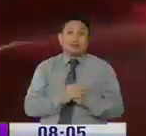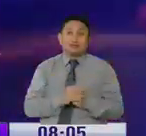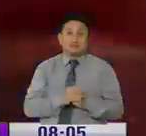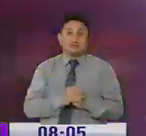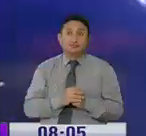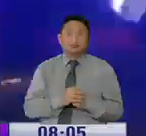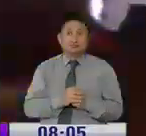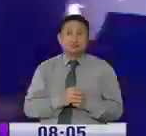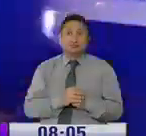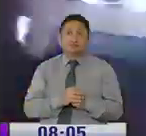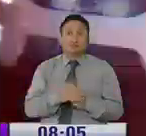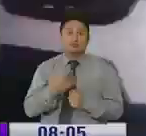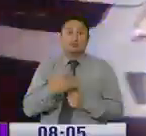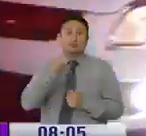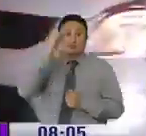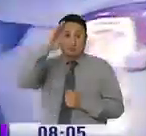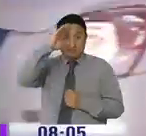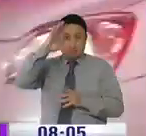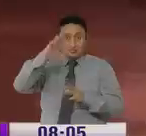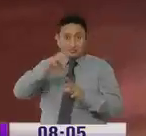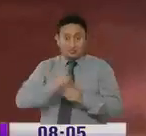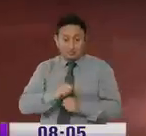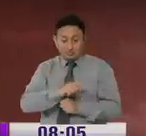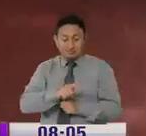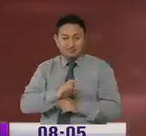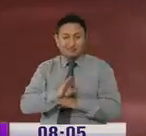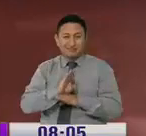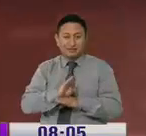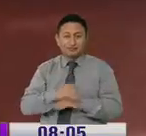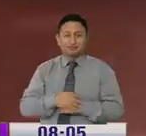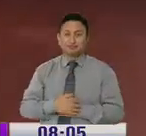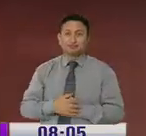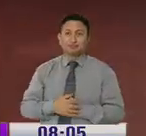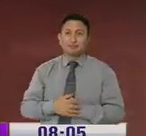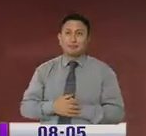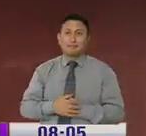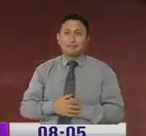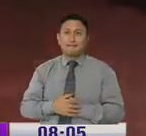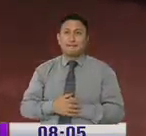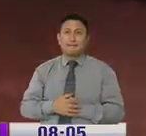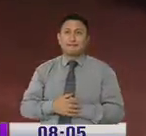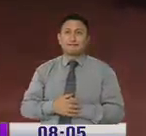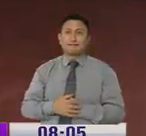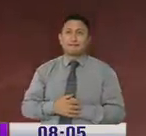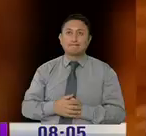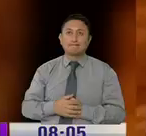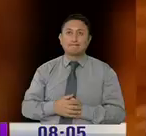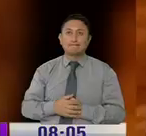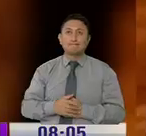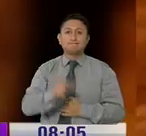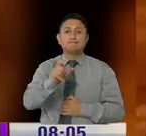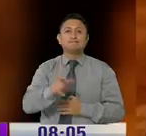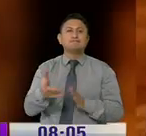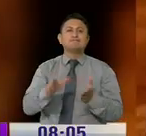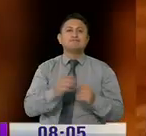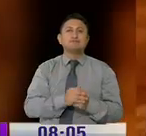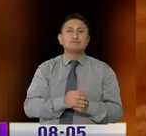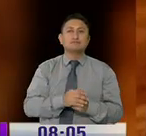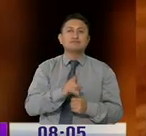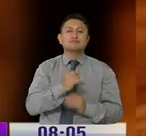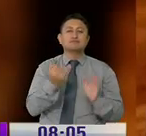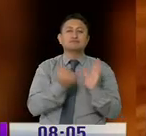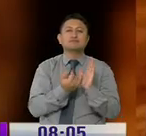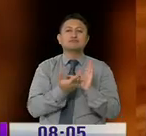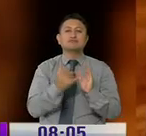en calidad de retenida como parte de las investigaciones. Sobre el fallecido, fue